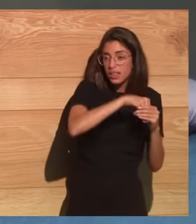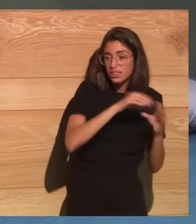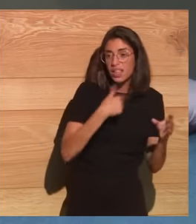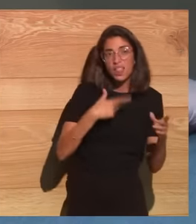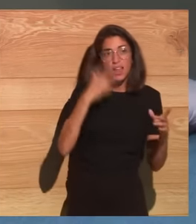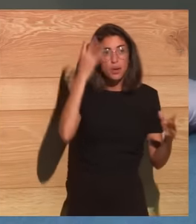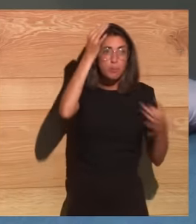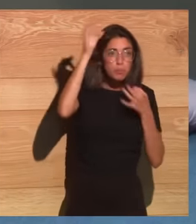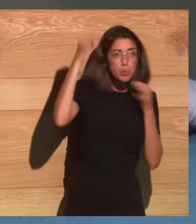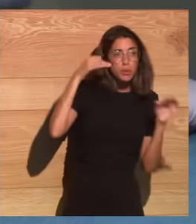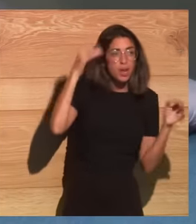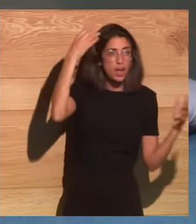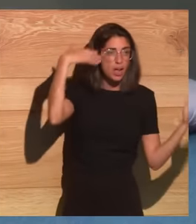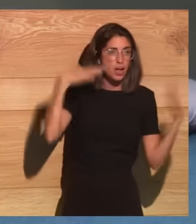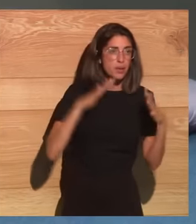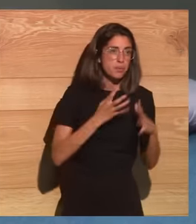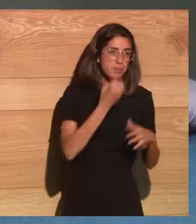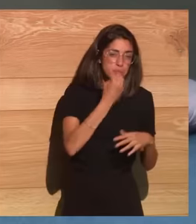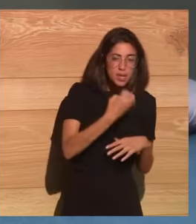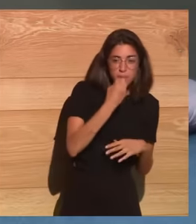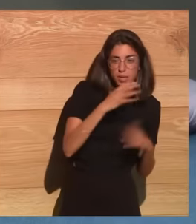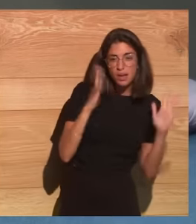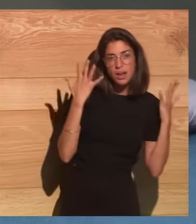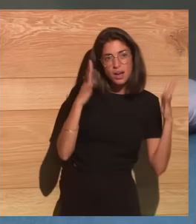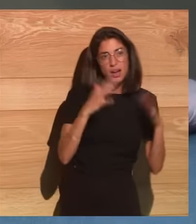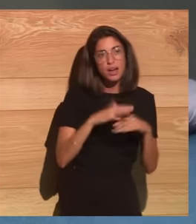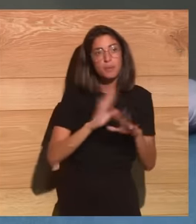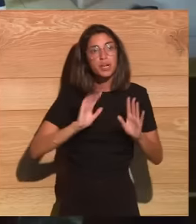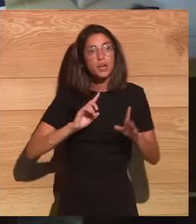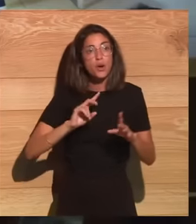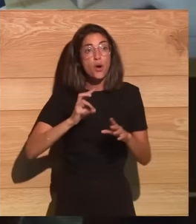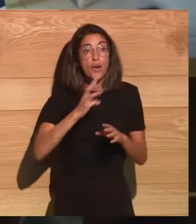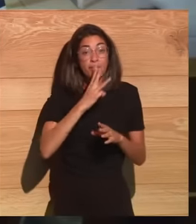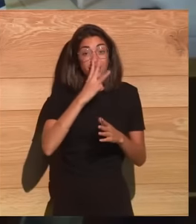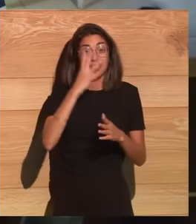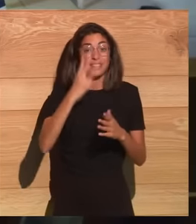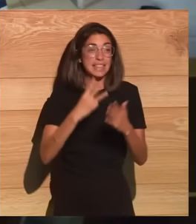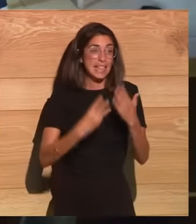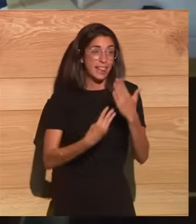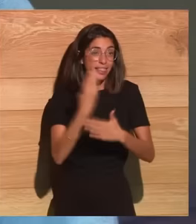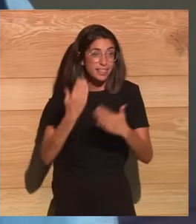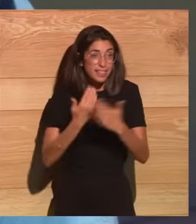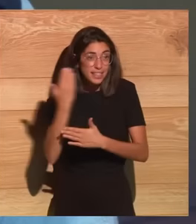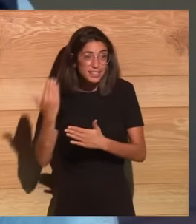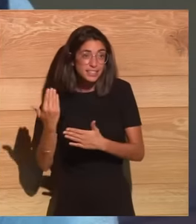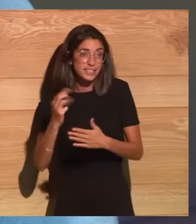purpurina y tú dices... Y luego tres días después te acuerdas y dices... ¿Dónde te echan una fiesta?